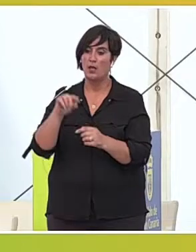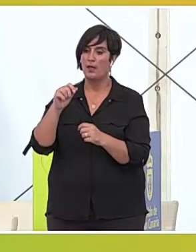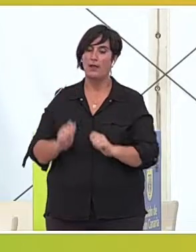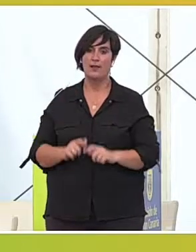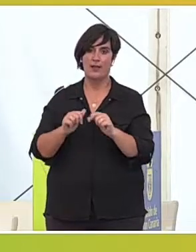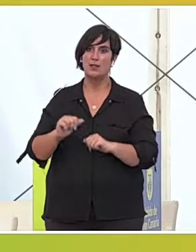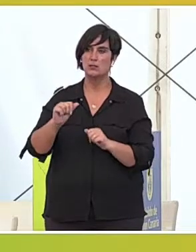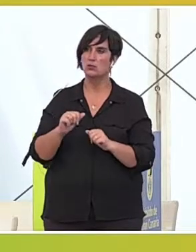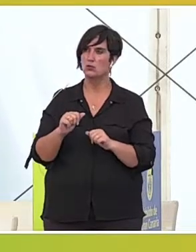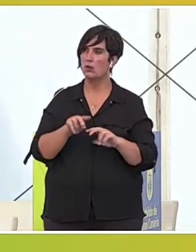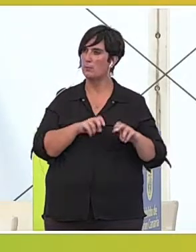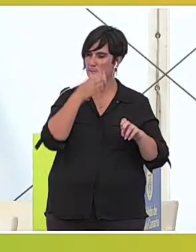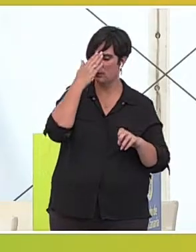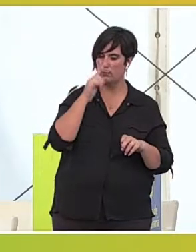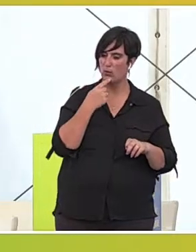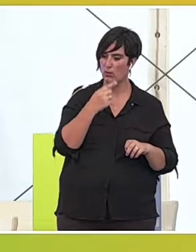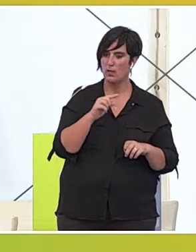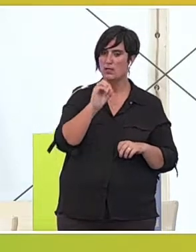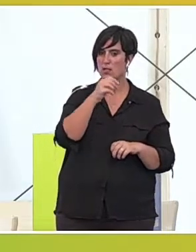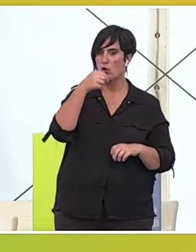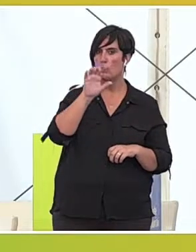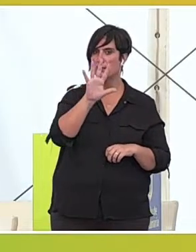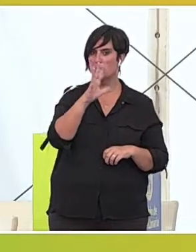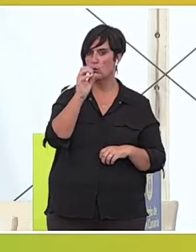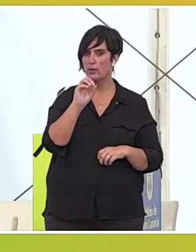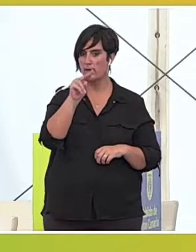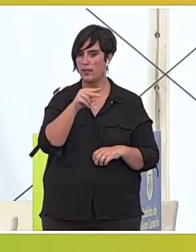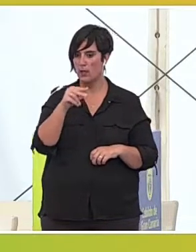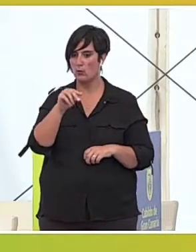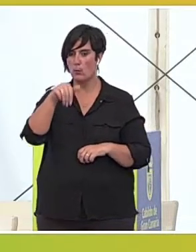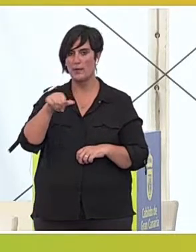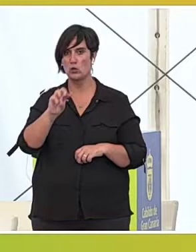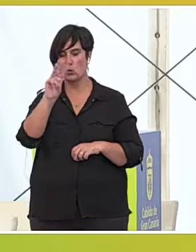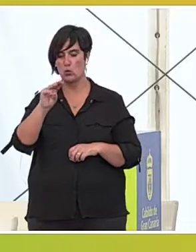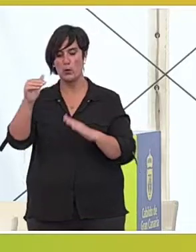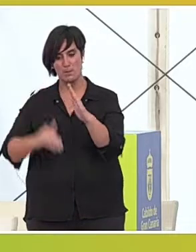inferiores, como he dicho al principio, de 0,50 euros por metro cúbico.